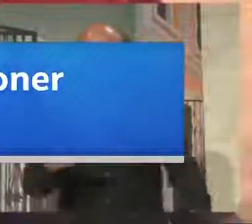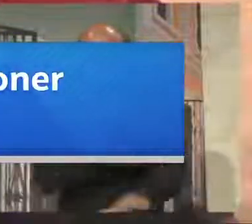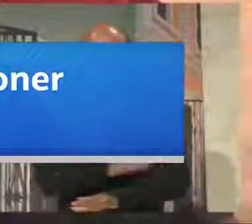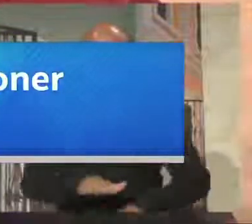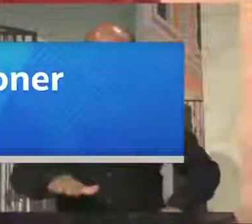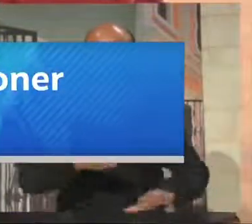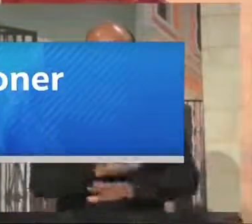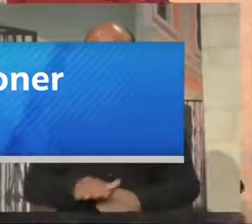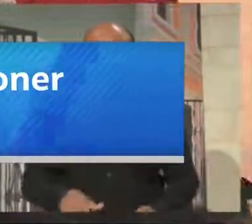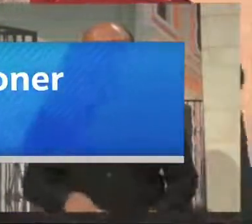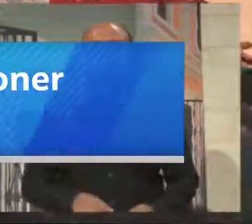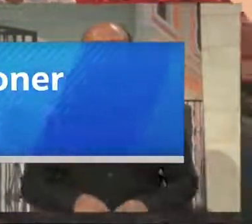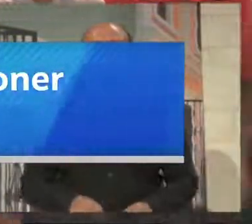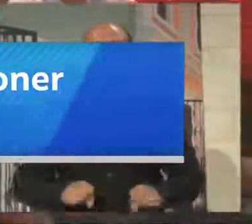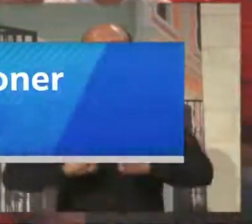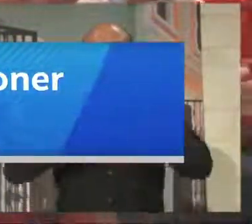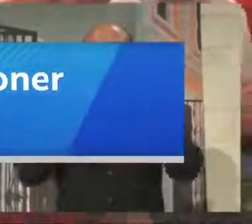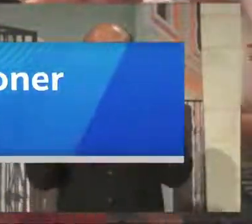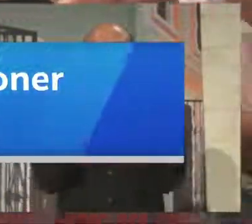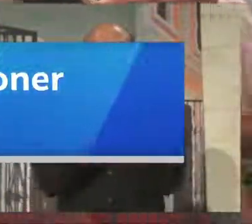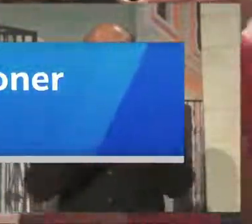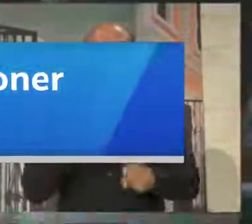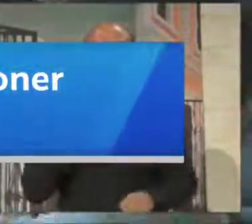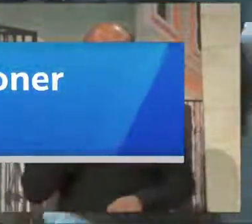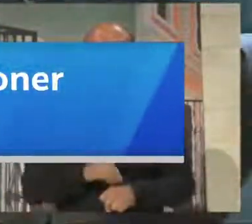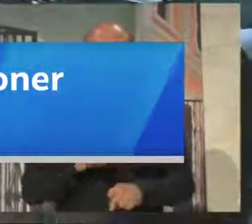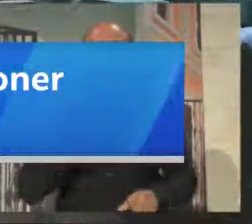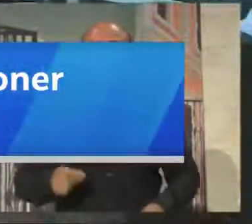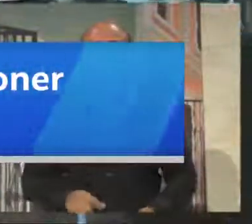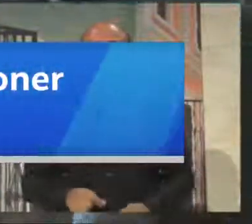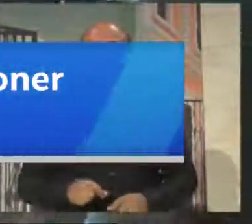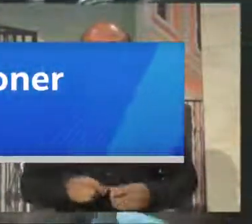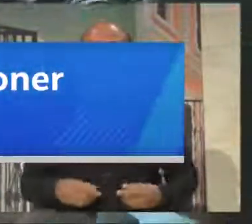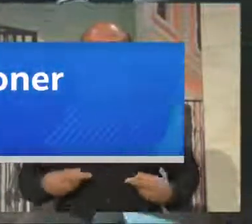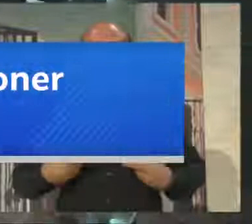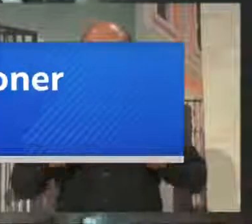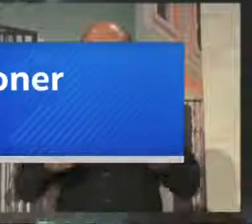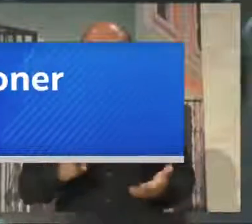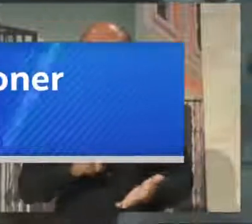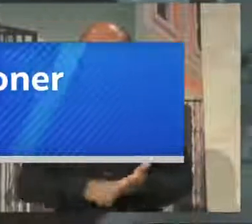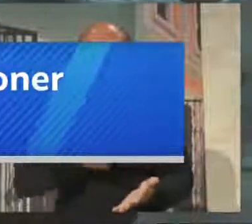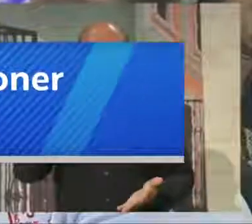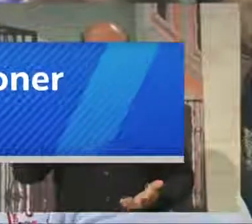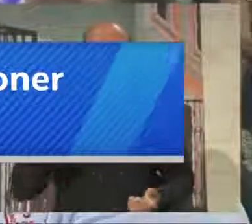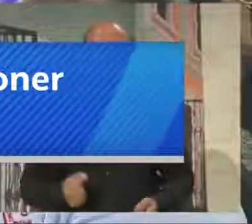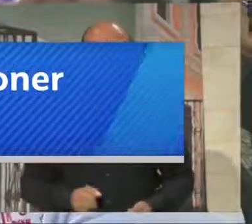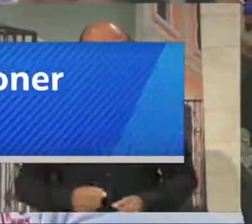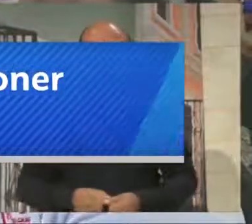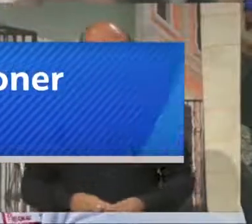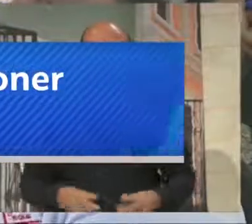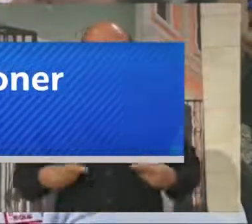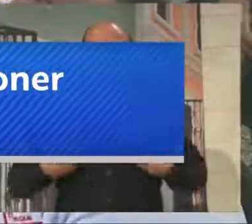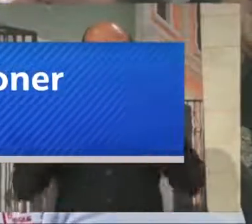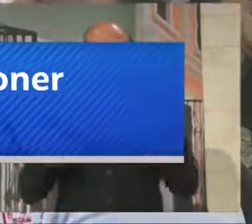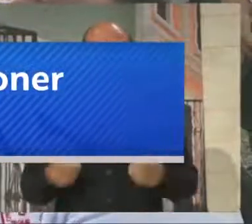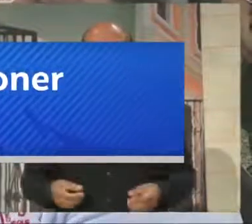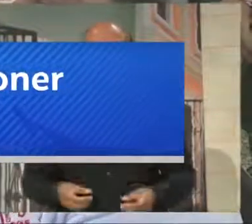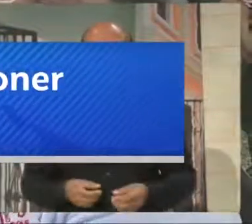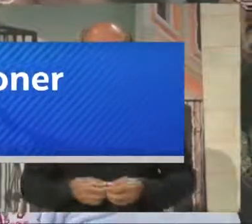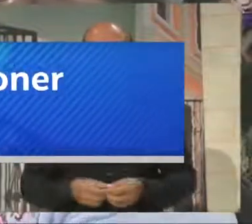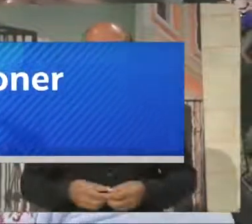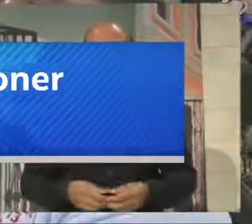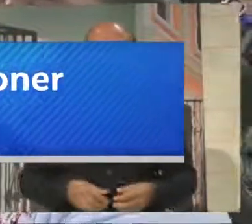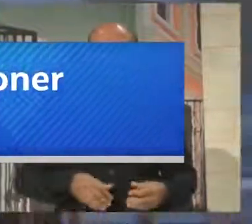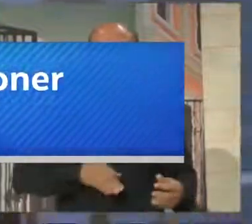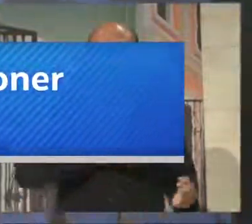qué? Pues precisamente de compartir valores, de dar confianza a las demás personas, de que crean que hay otras personas